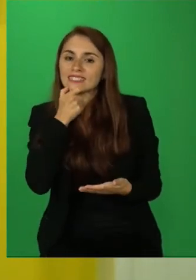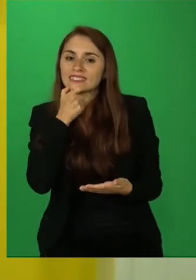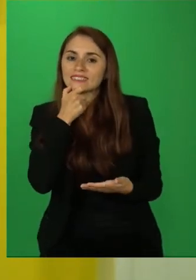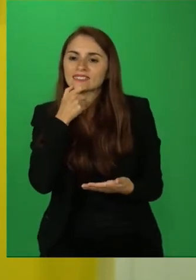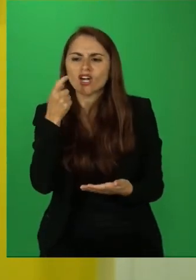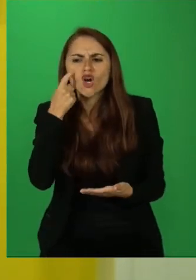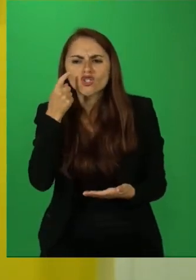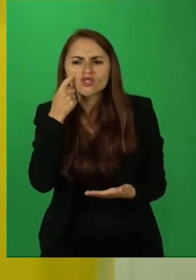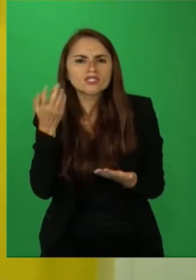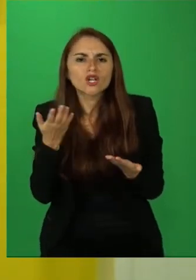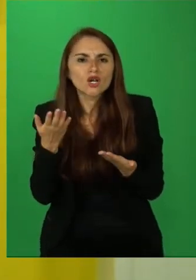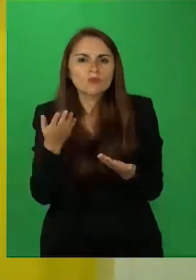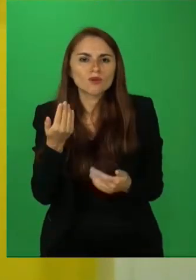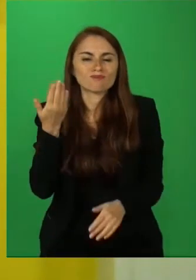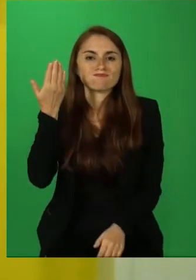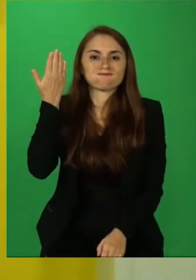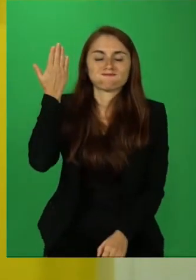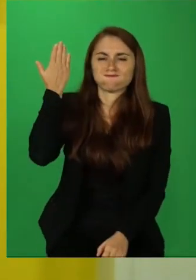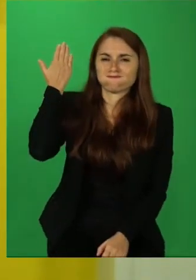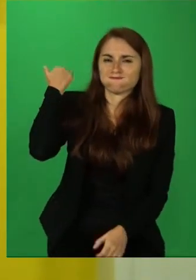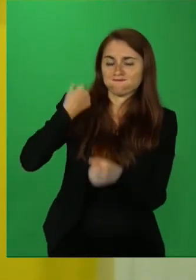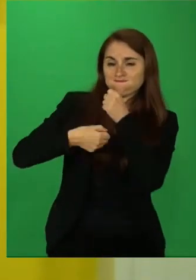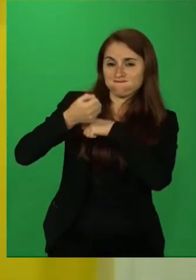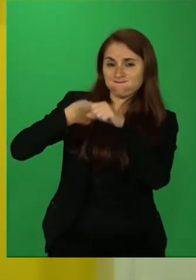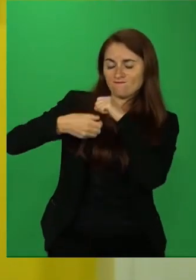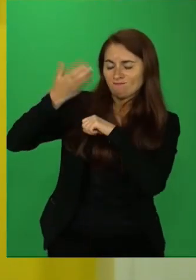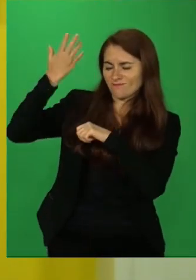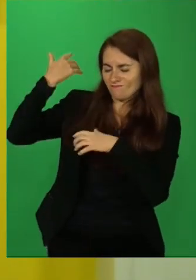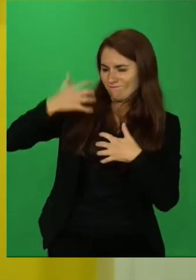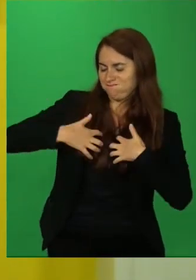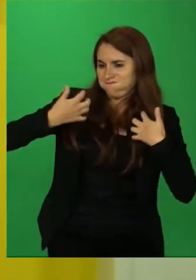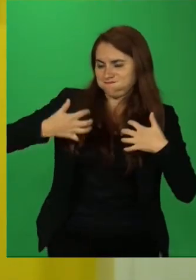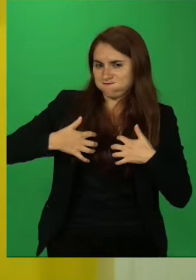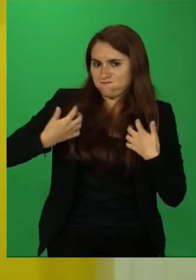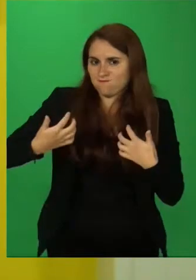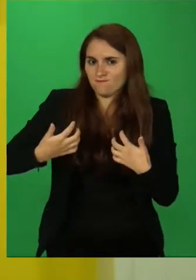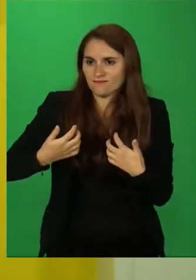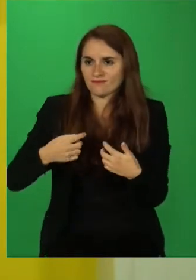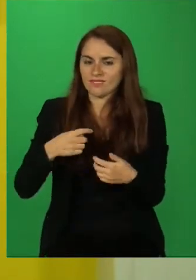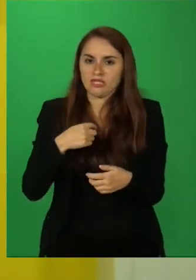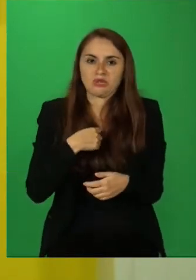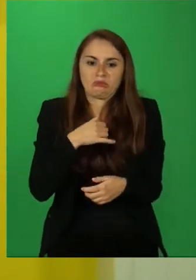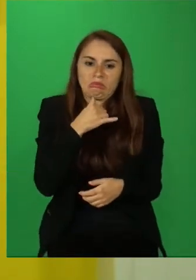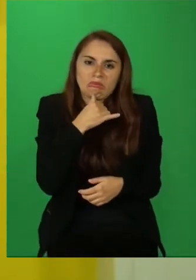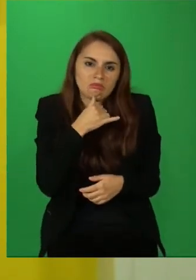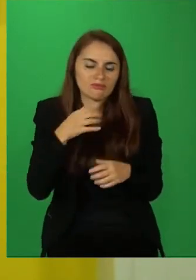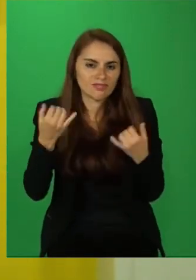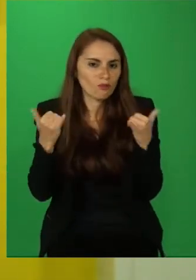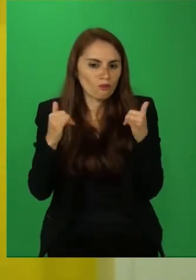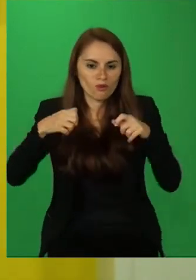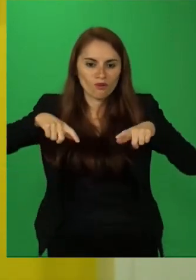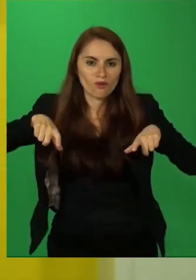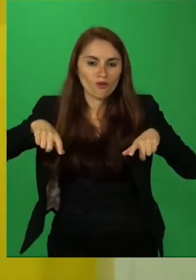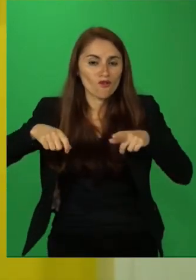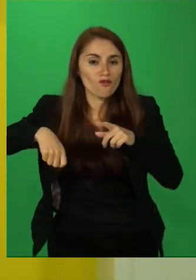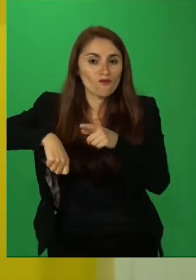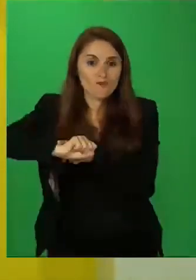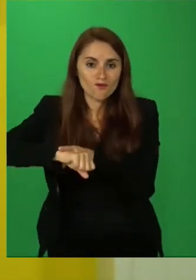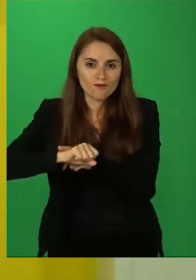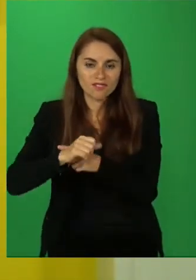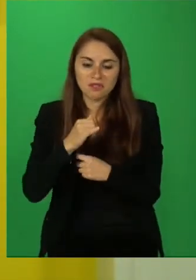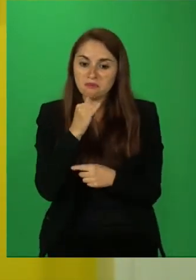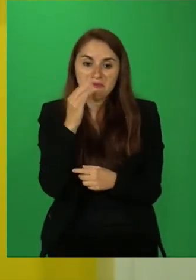conocidos porque en el pasado eran violentos y yo, que no sé nada de fútbol, no tenía